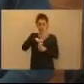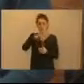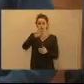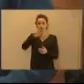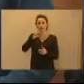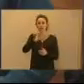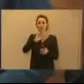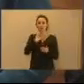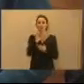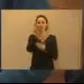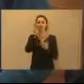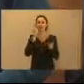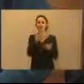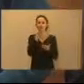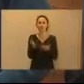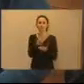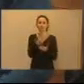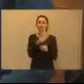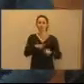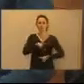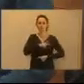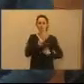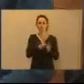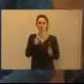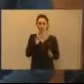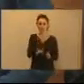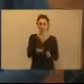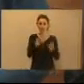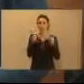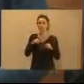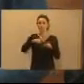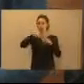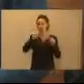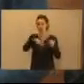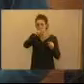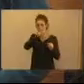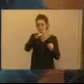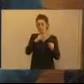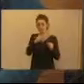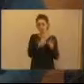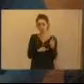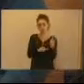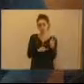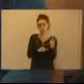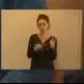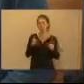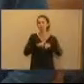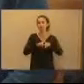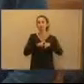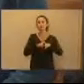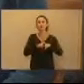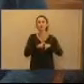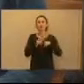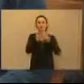revista de impacto en noviembre de 2014. Tenaritaina eucalipti y Tenaritaina spatulata son dos especies de